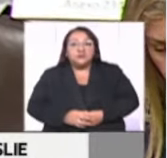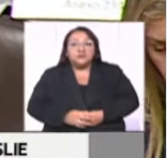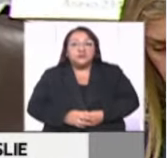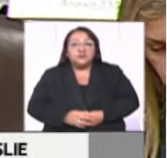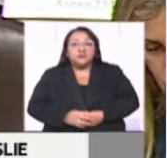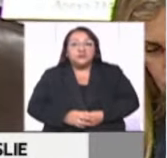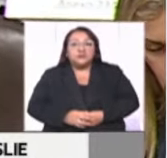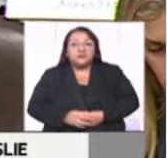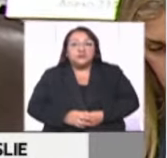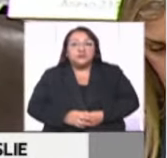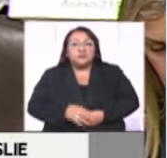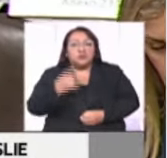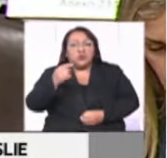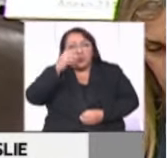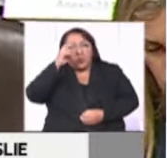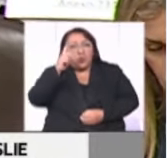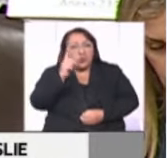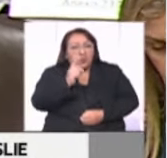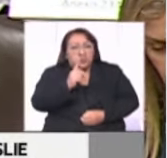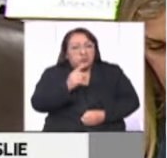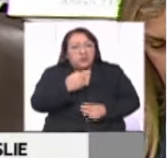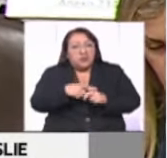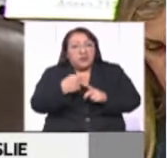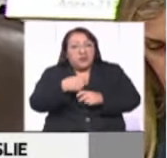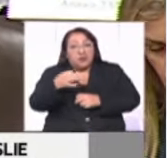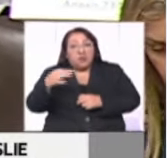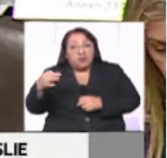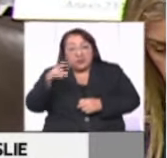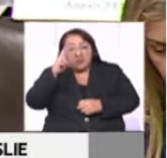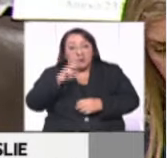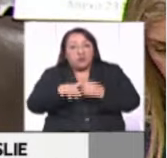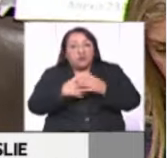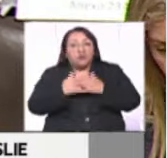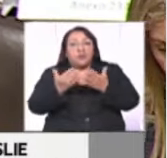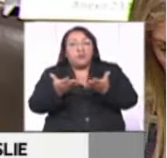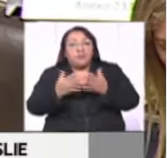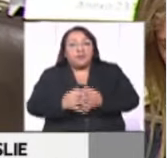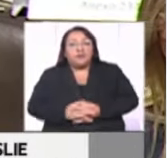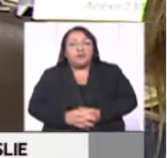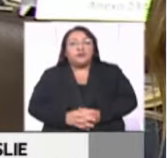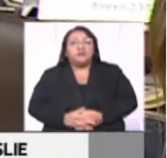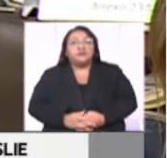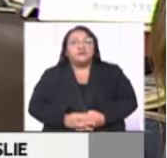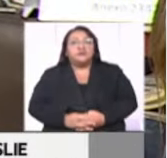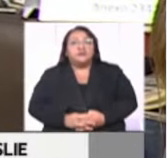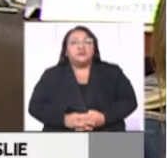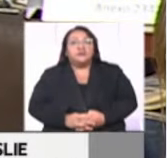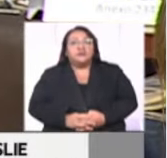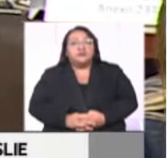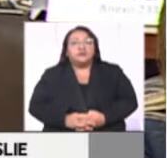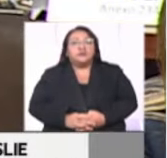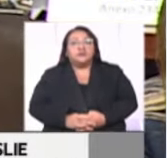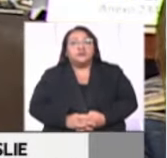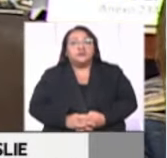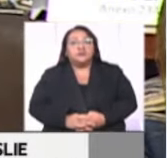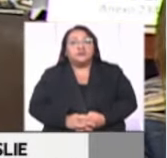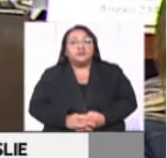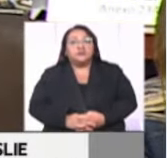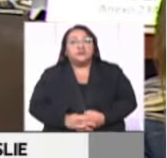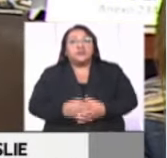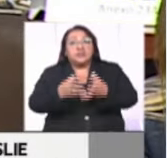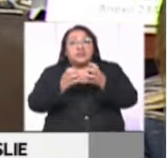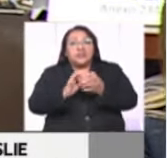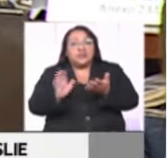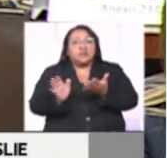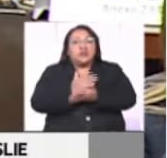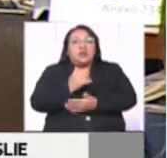la región del Cusco, sino de diferentes regiones del país, solicitando la remoción a través de esta moción de